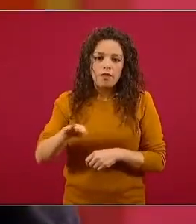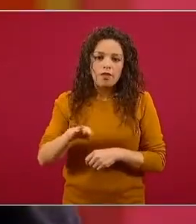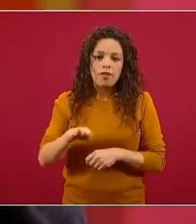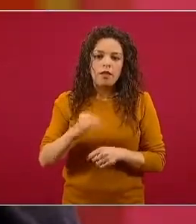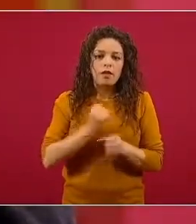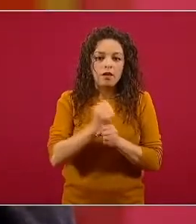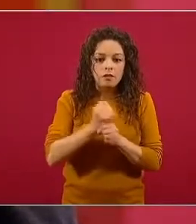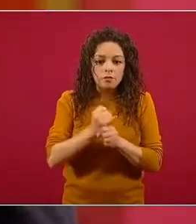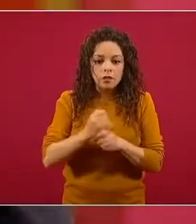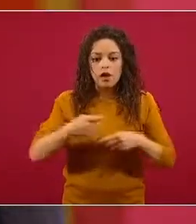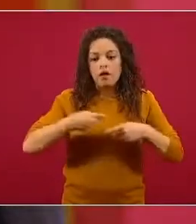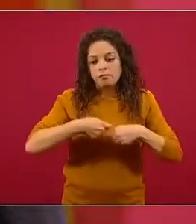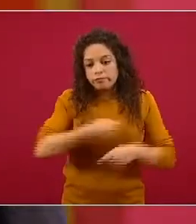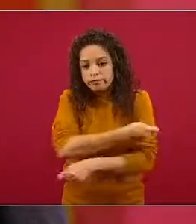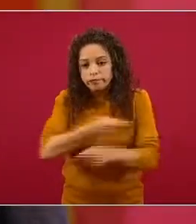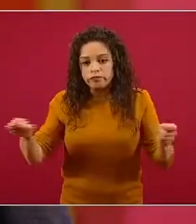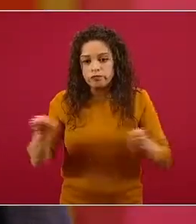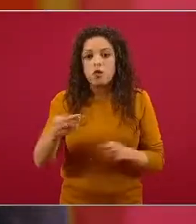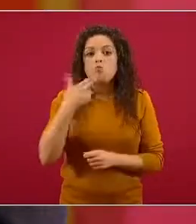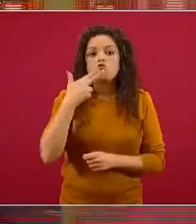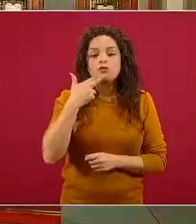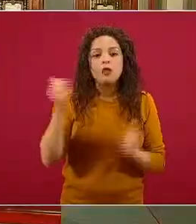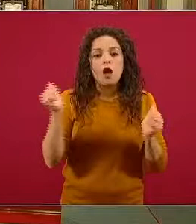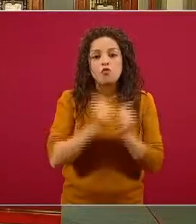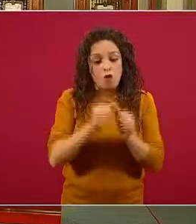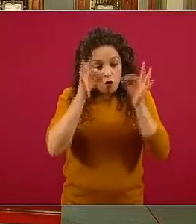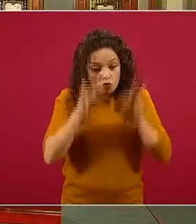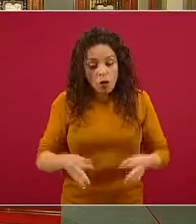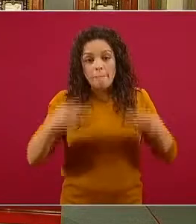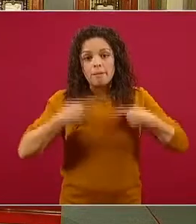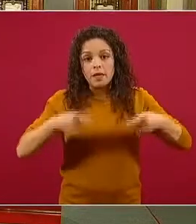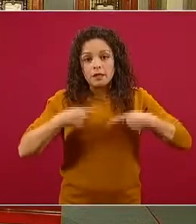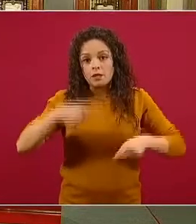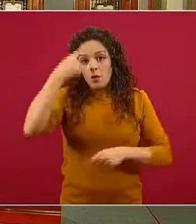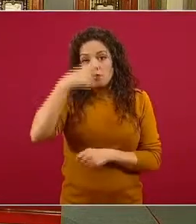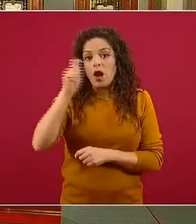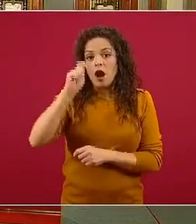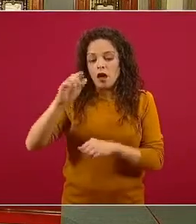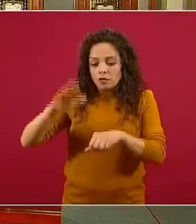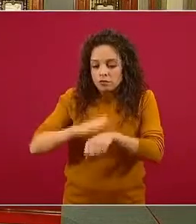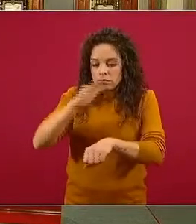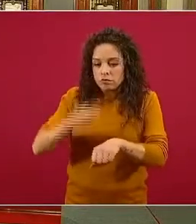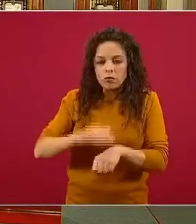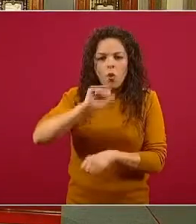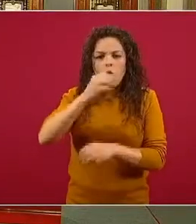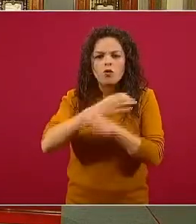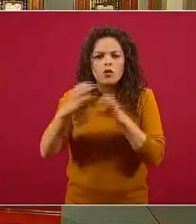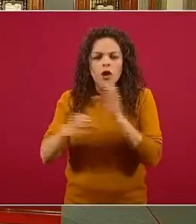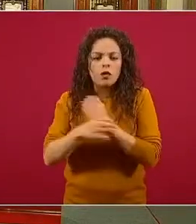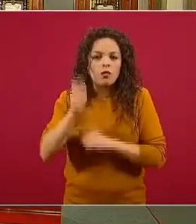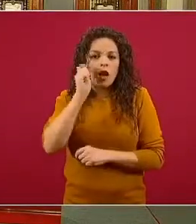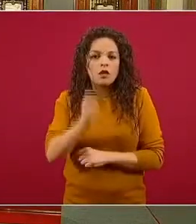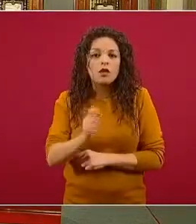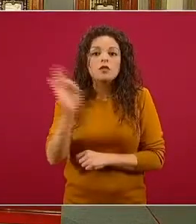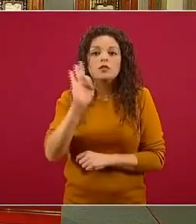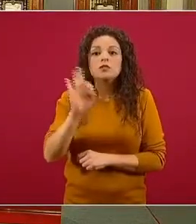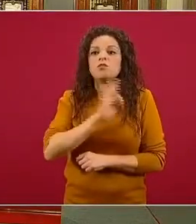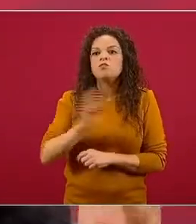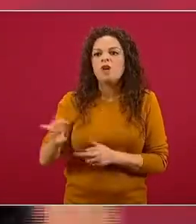investigación en millones de personas en el uso real para evaluar otro tipo de objetivos como posibles